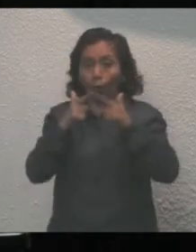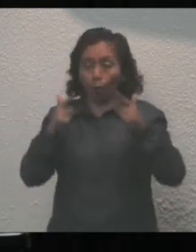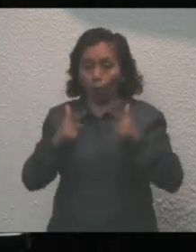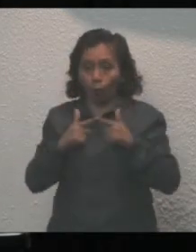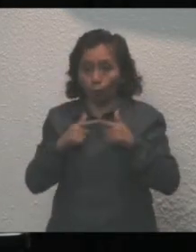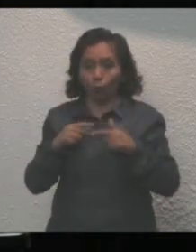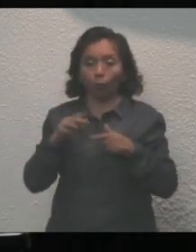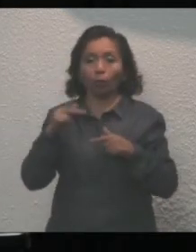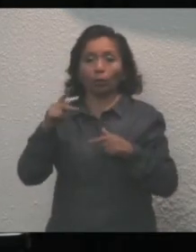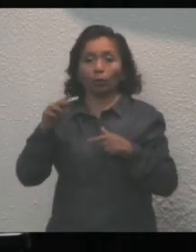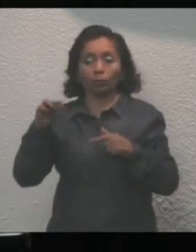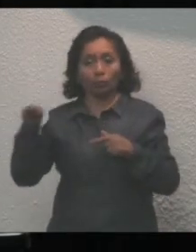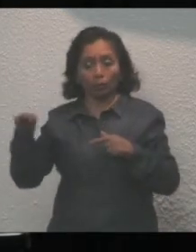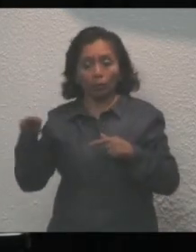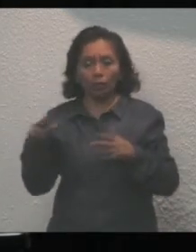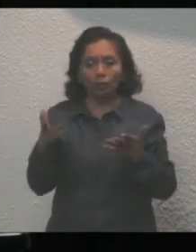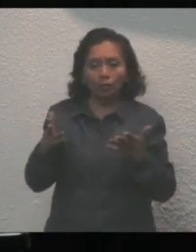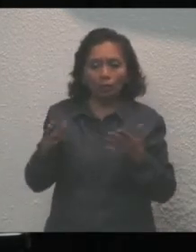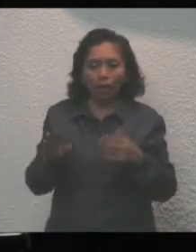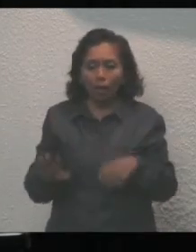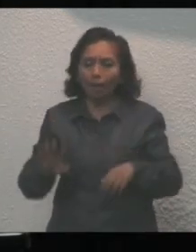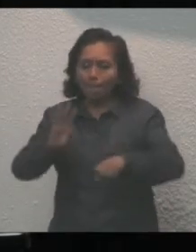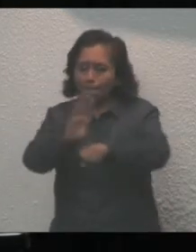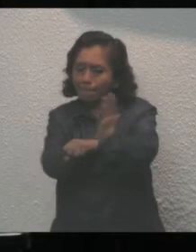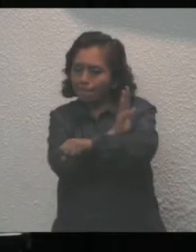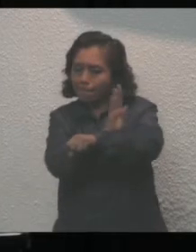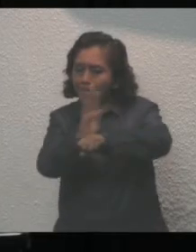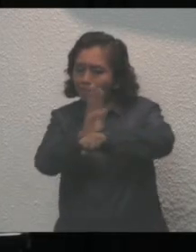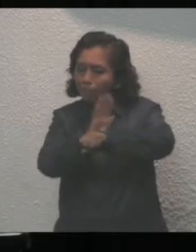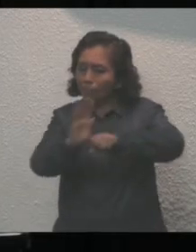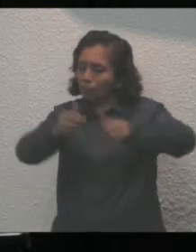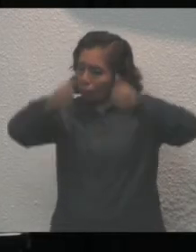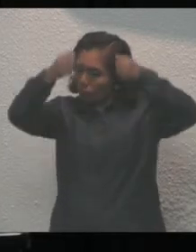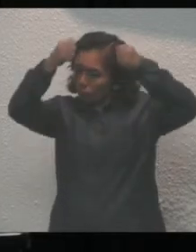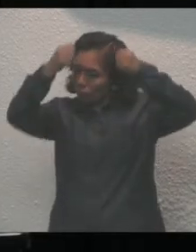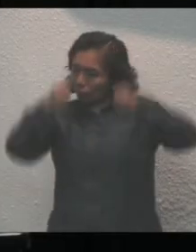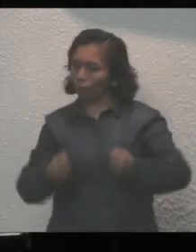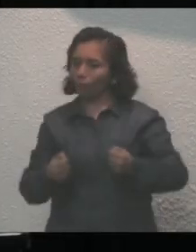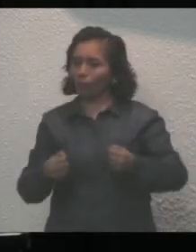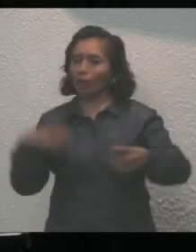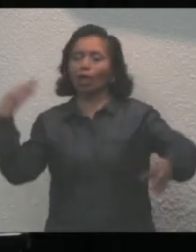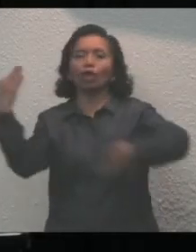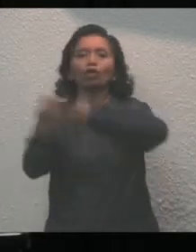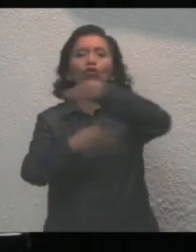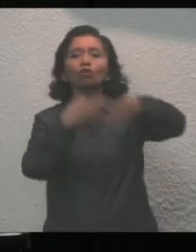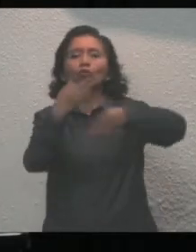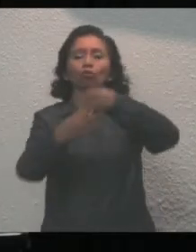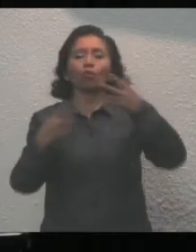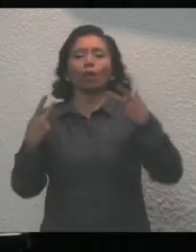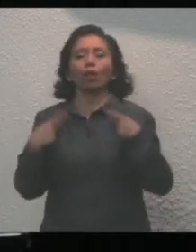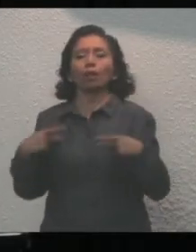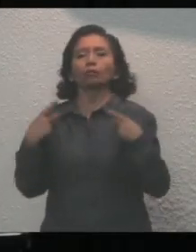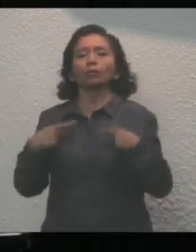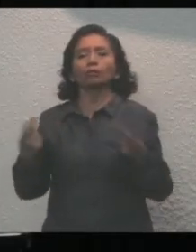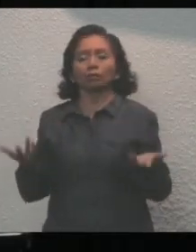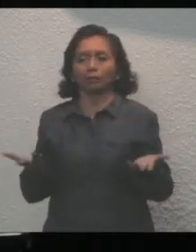es consolidar el bienestar y la dignidad de todos los quintanarruenses.